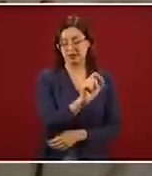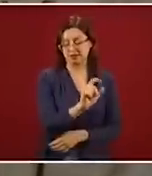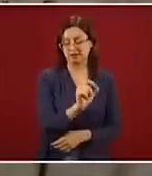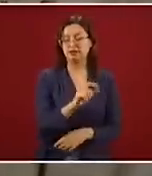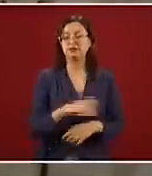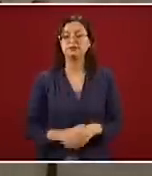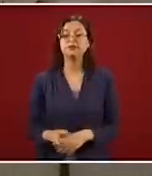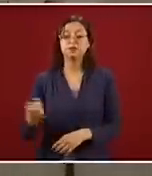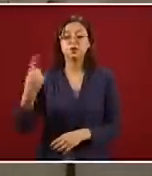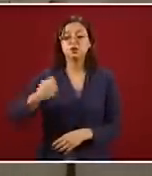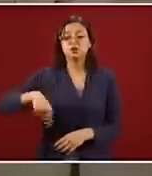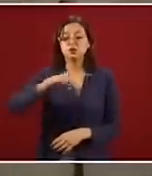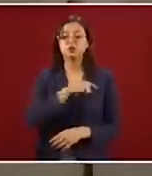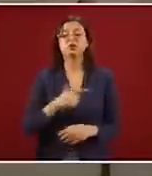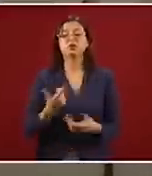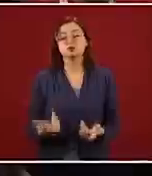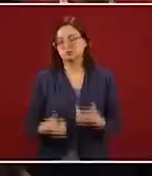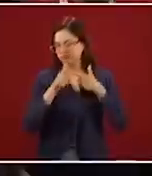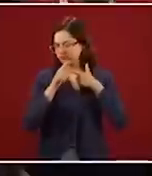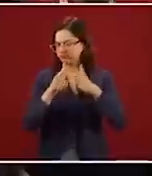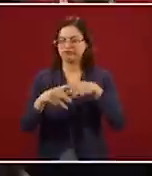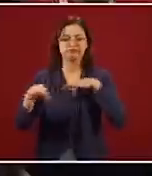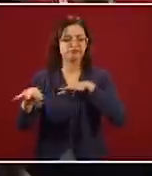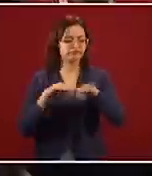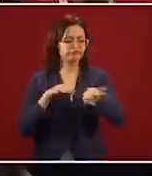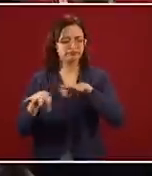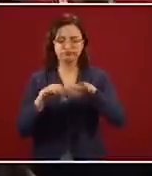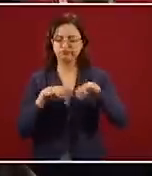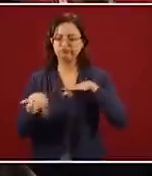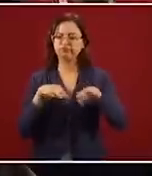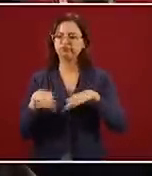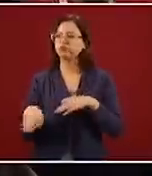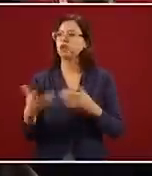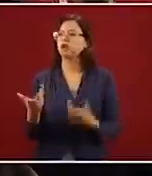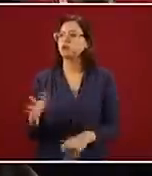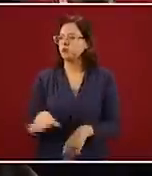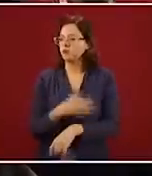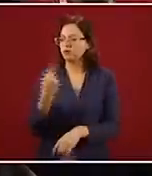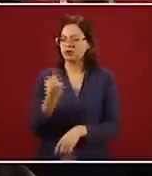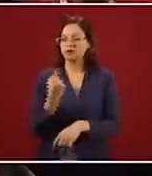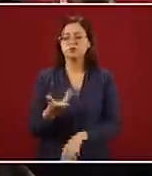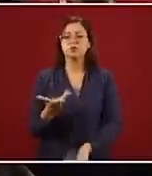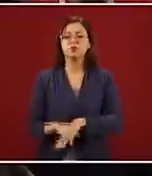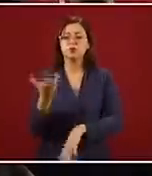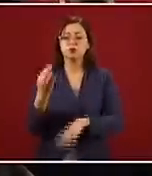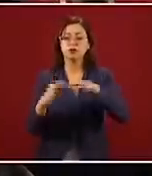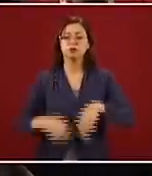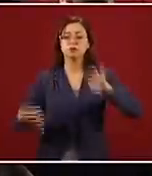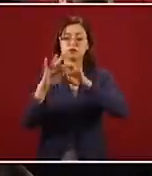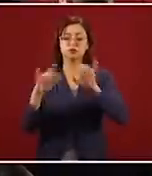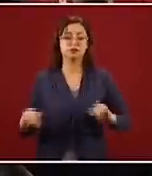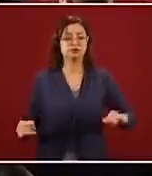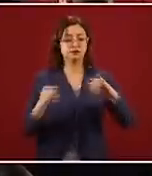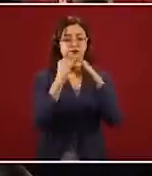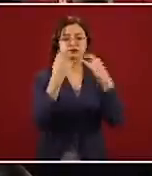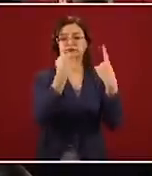en ese sentido. Consideramos que es muy importante que todos los institutos que son organismos públicos